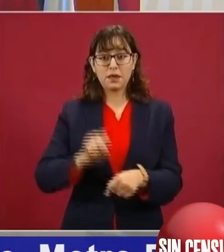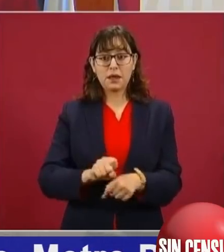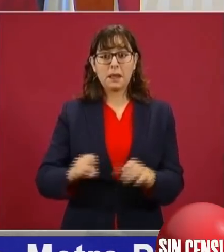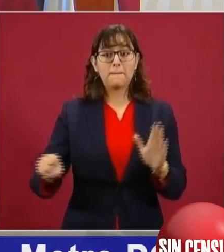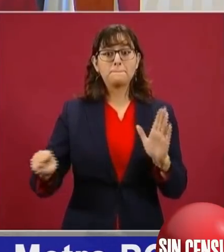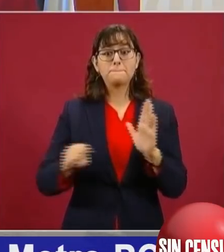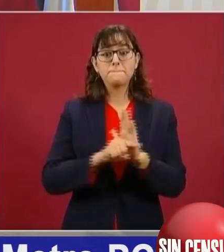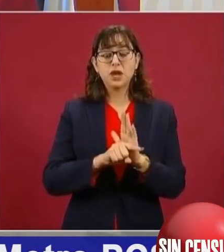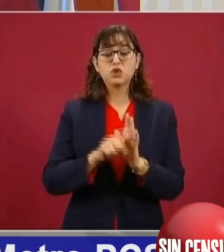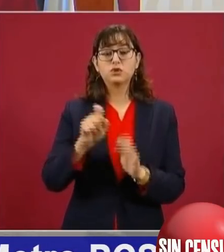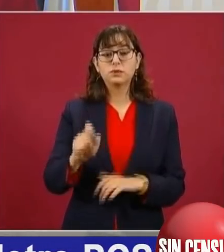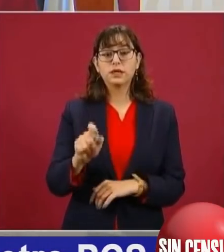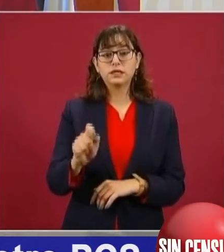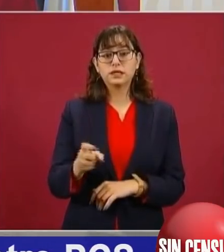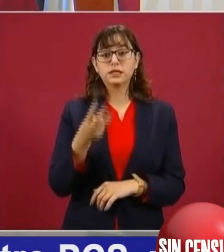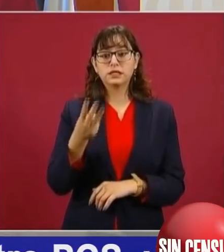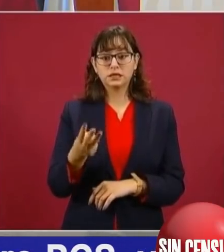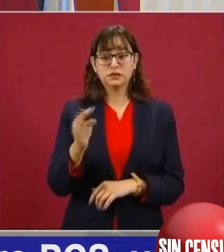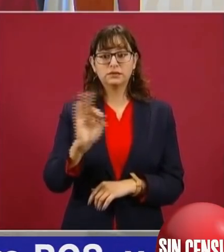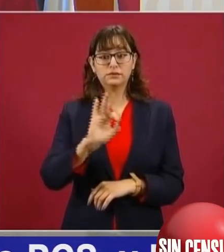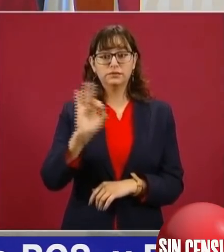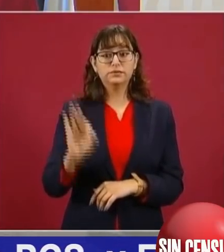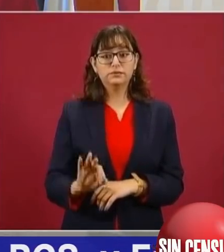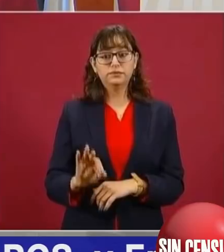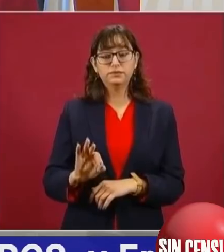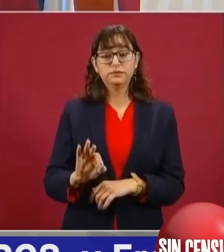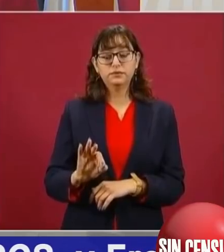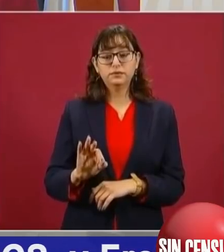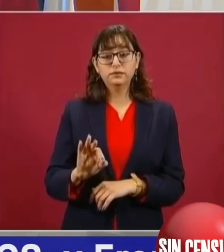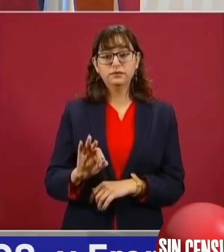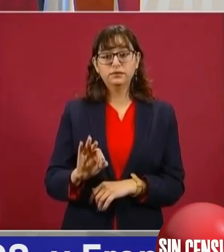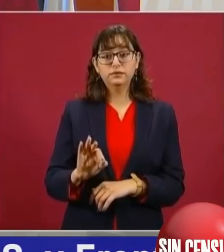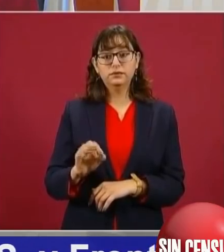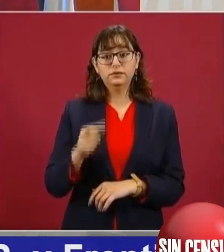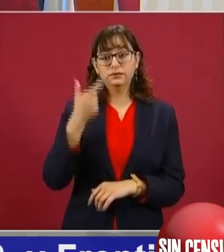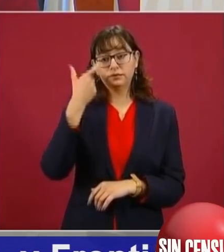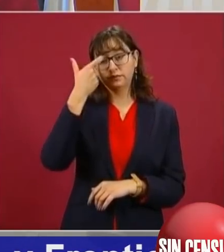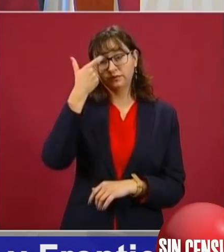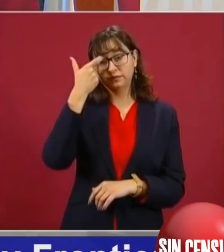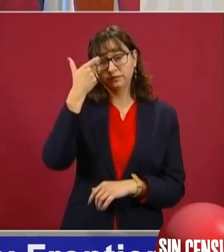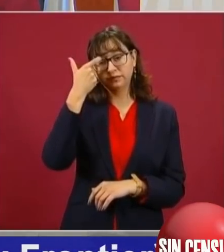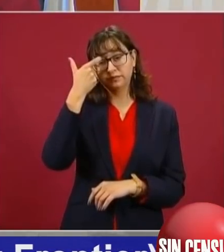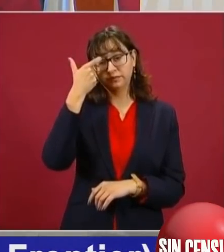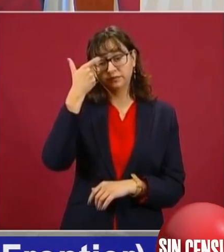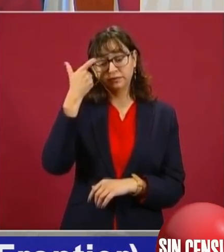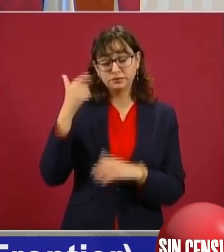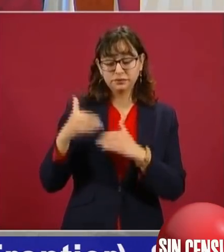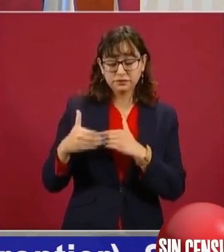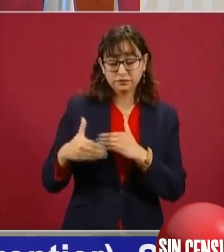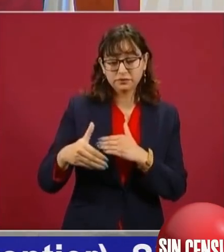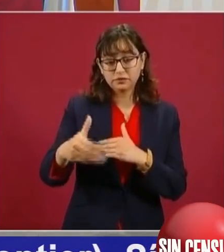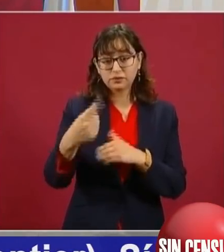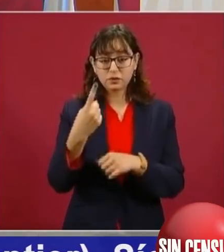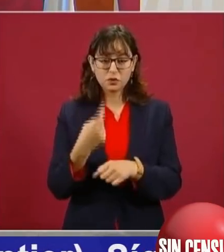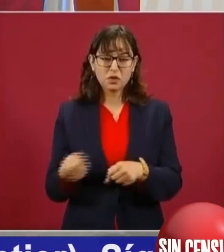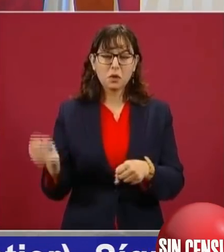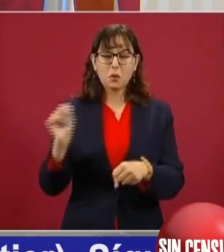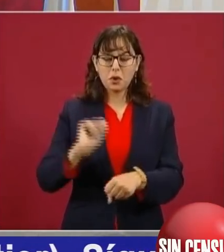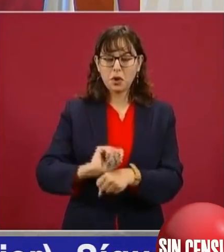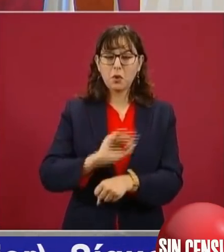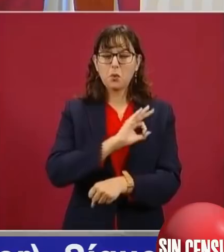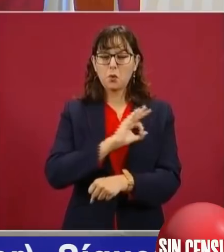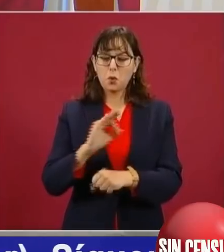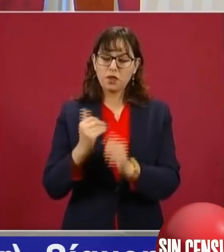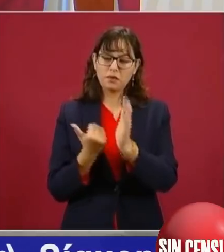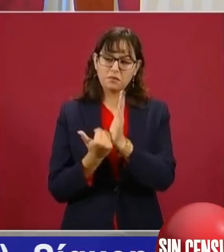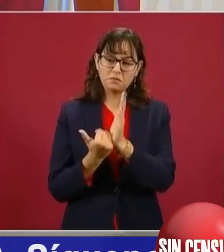redujo 23%. Es posible que esta reducción se cambie un poco a lo largo de la semana, posiblemente para el